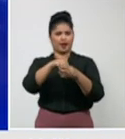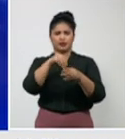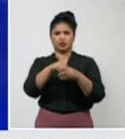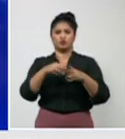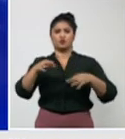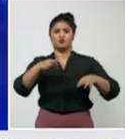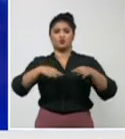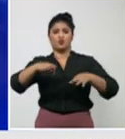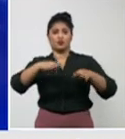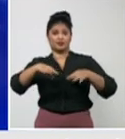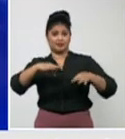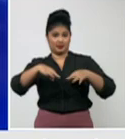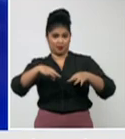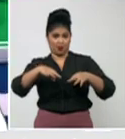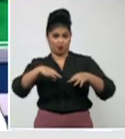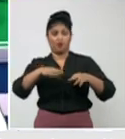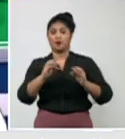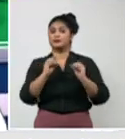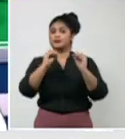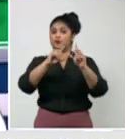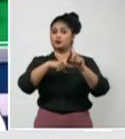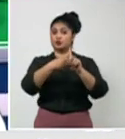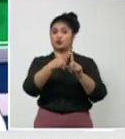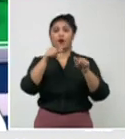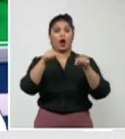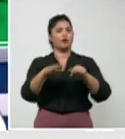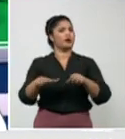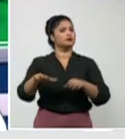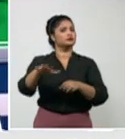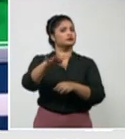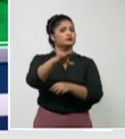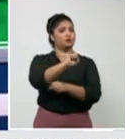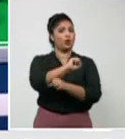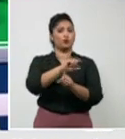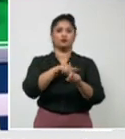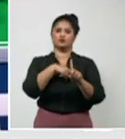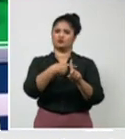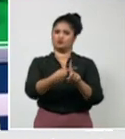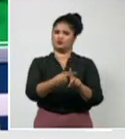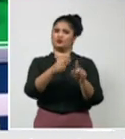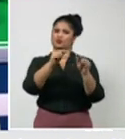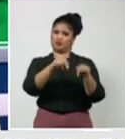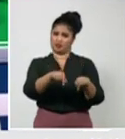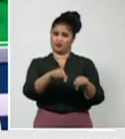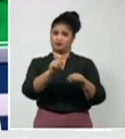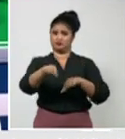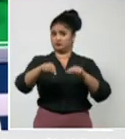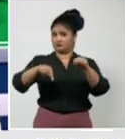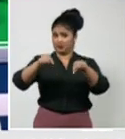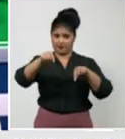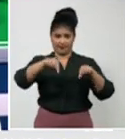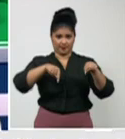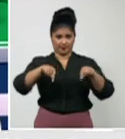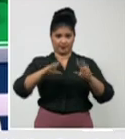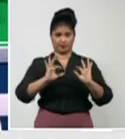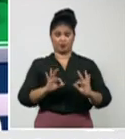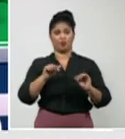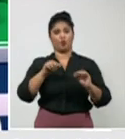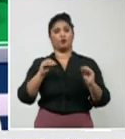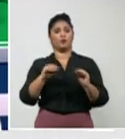una transmisión muy importante. Como ustedes ven, esta mañana yo veía las cifras y de verdad